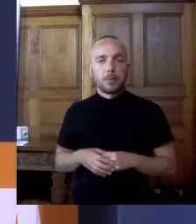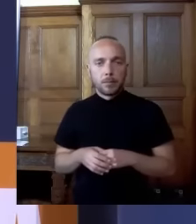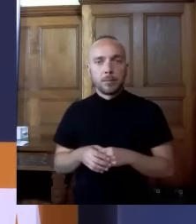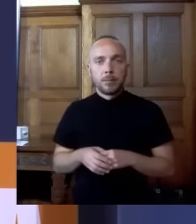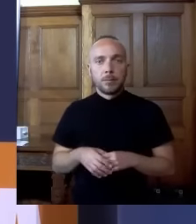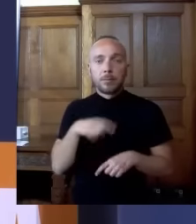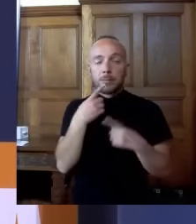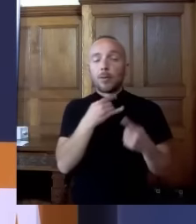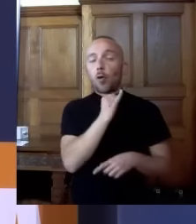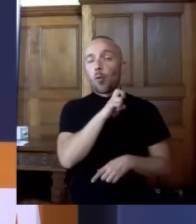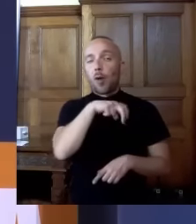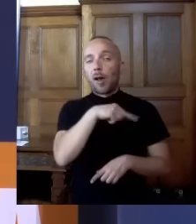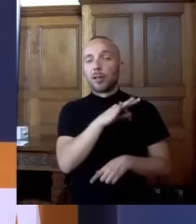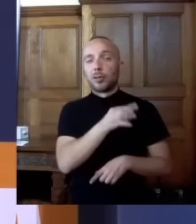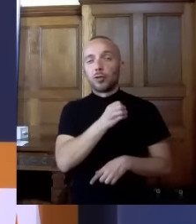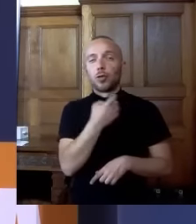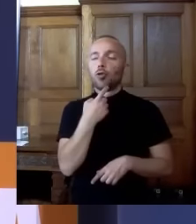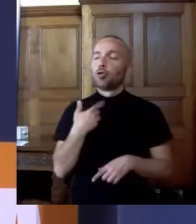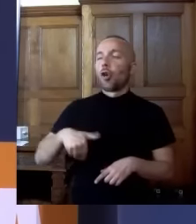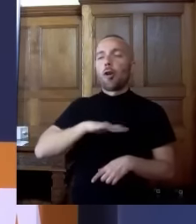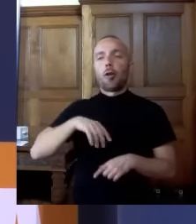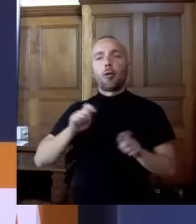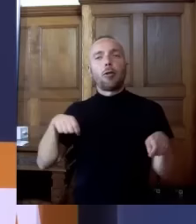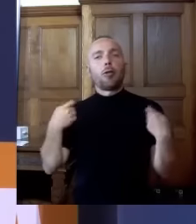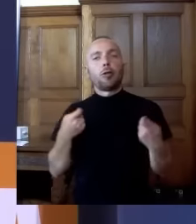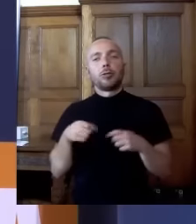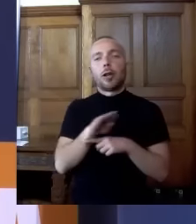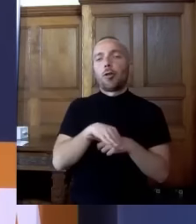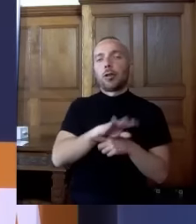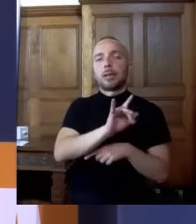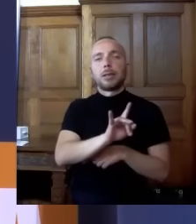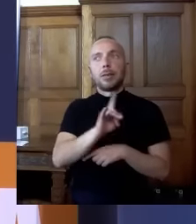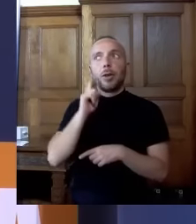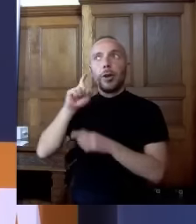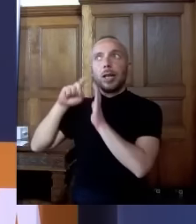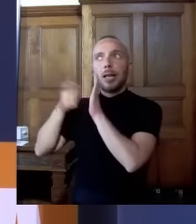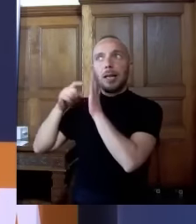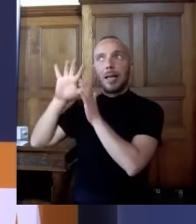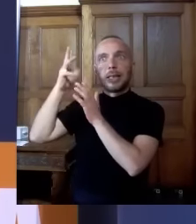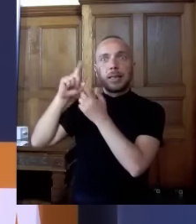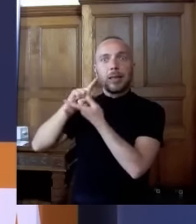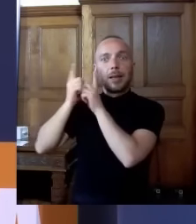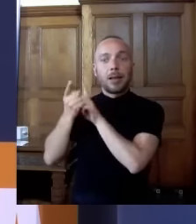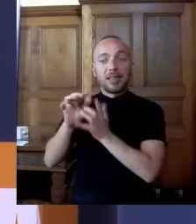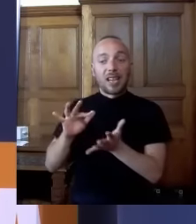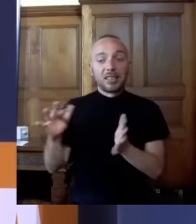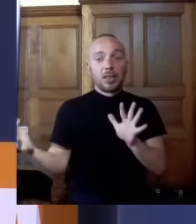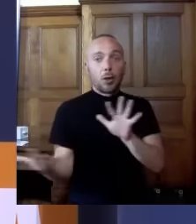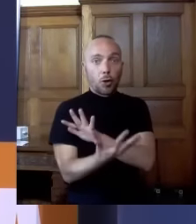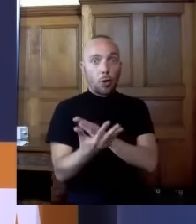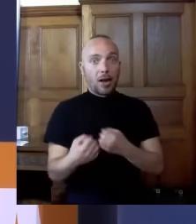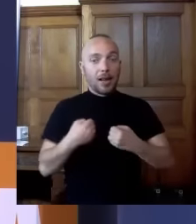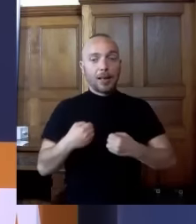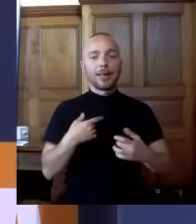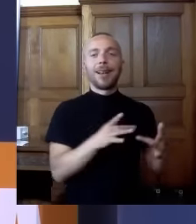baita aipatu denak ekolog onartu berri den klima aldar leak transio energetiko ligo